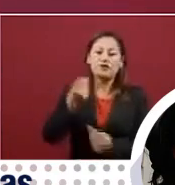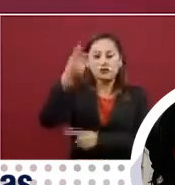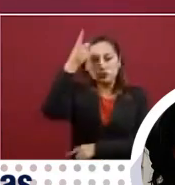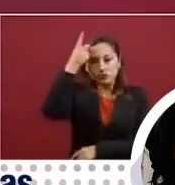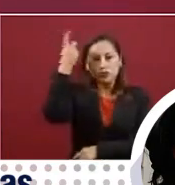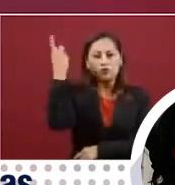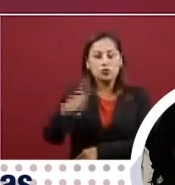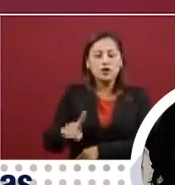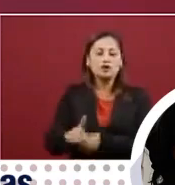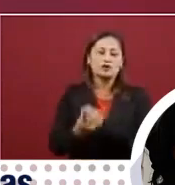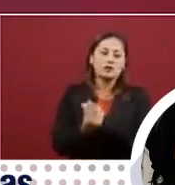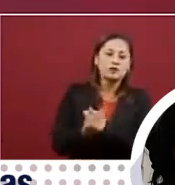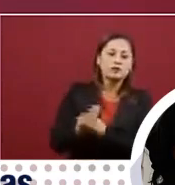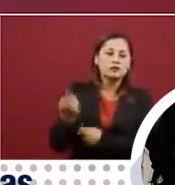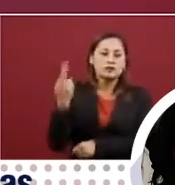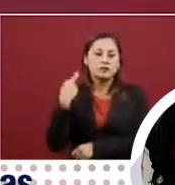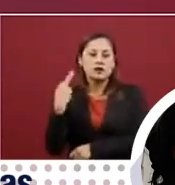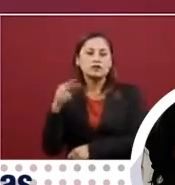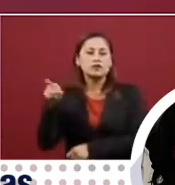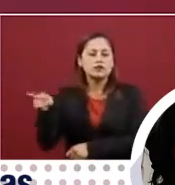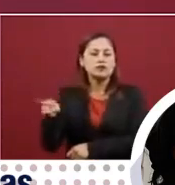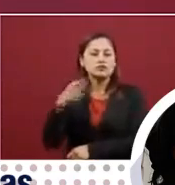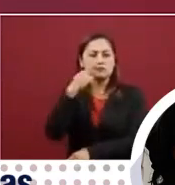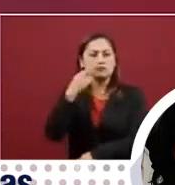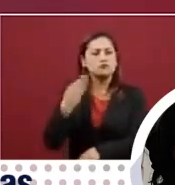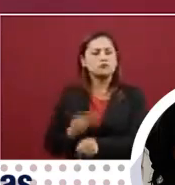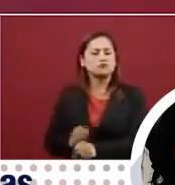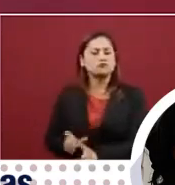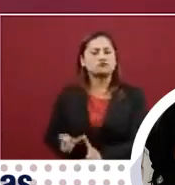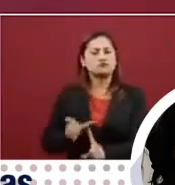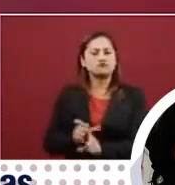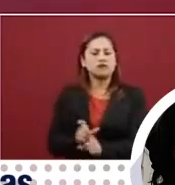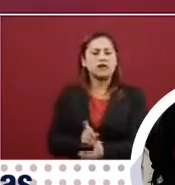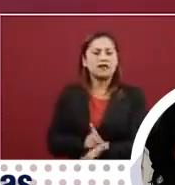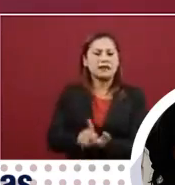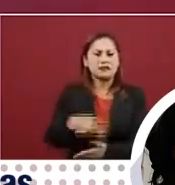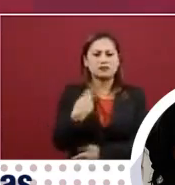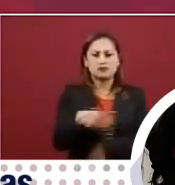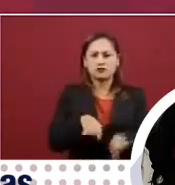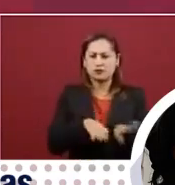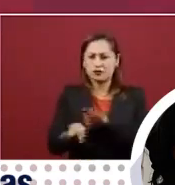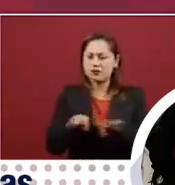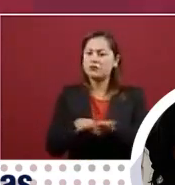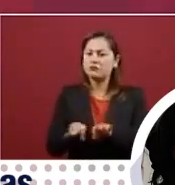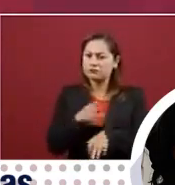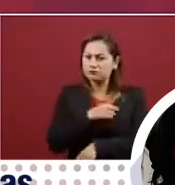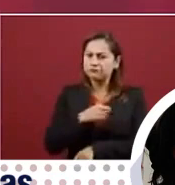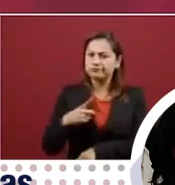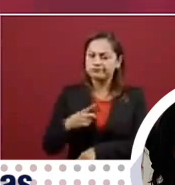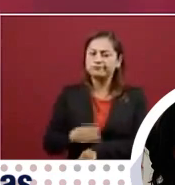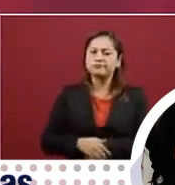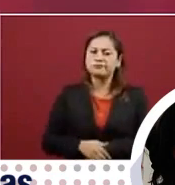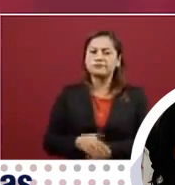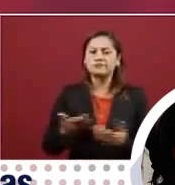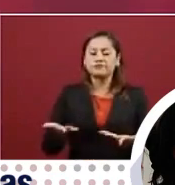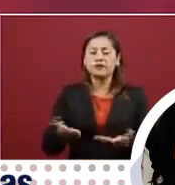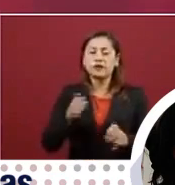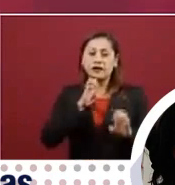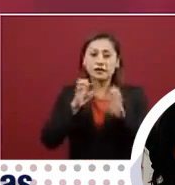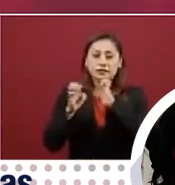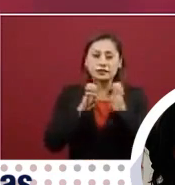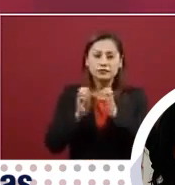prensa, no hay manera de que se disminuyan estas agresiones. Mientras el mensaje para los perpetradores